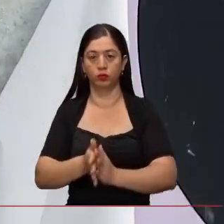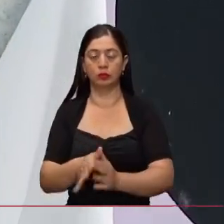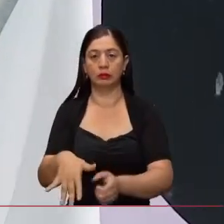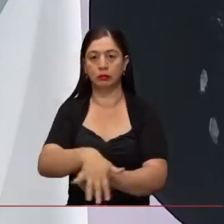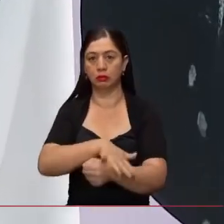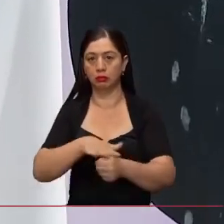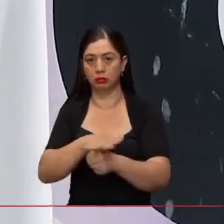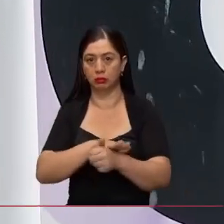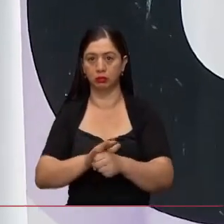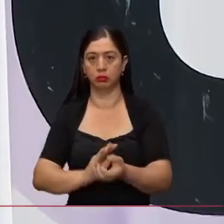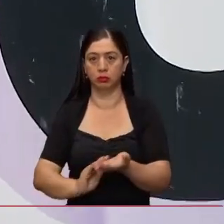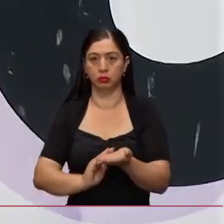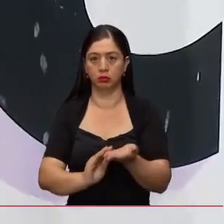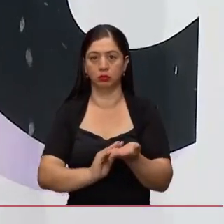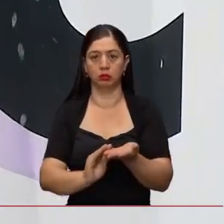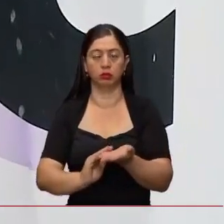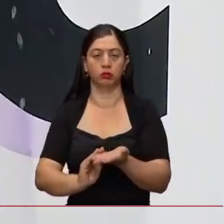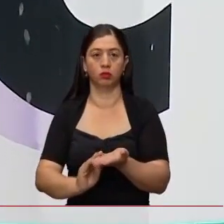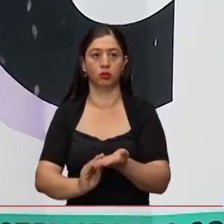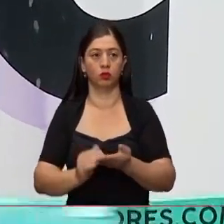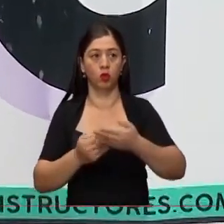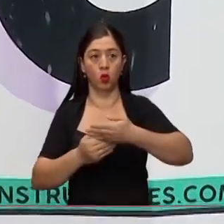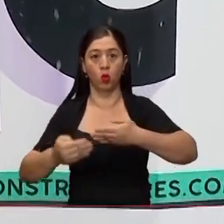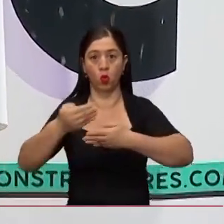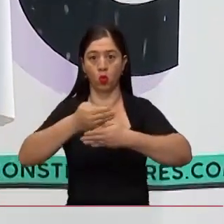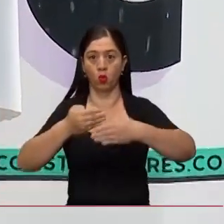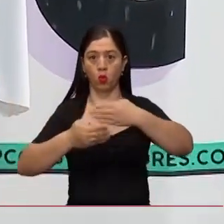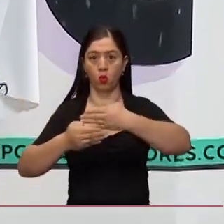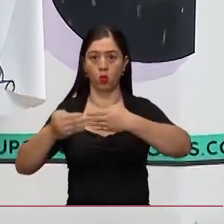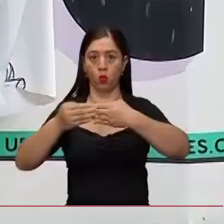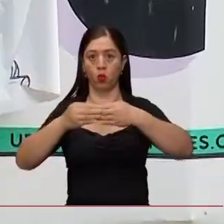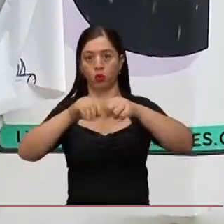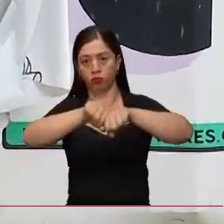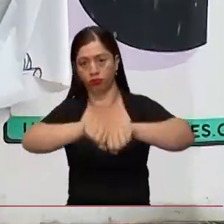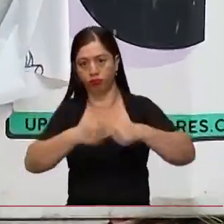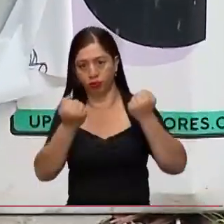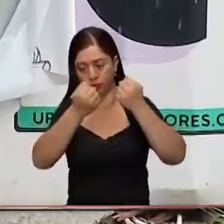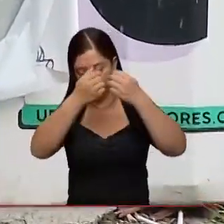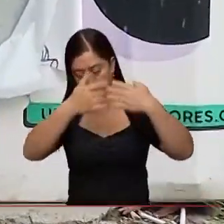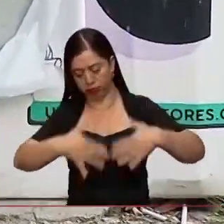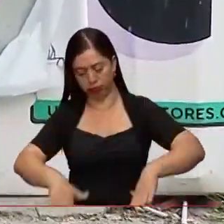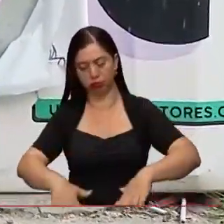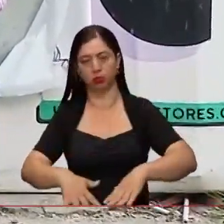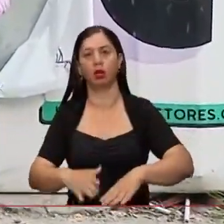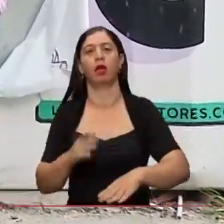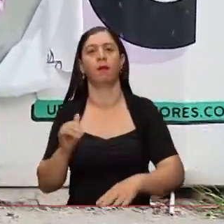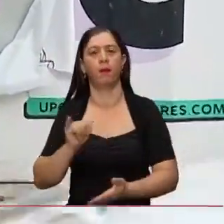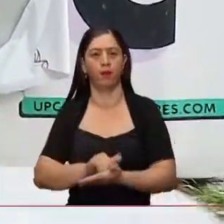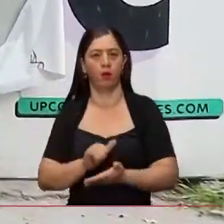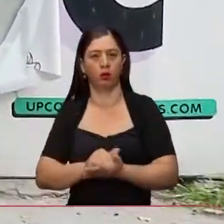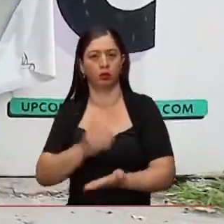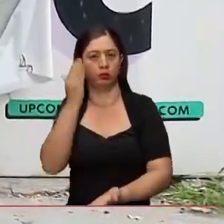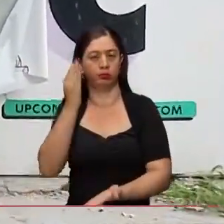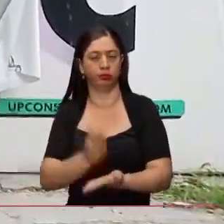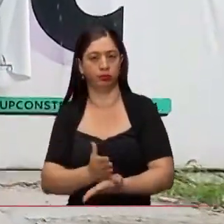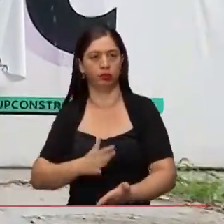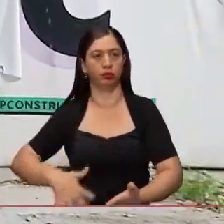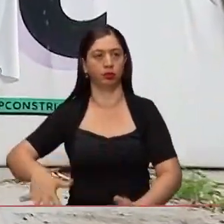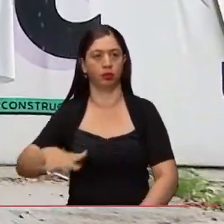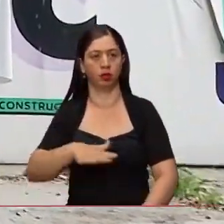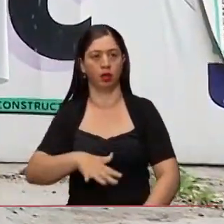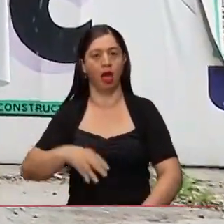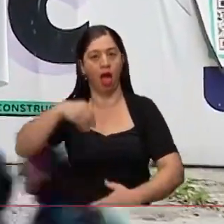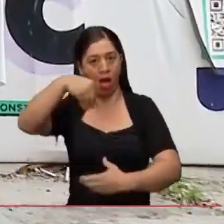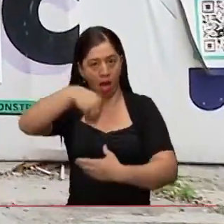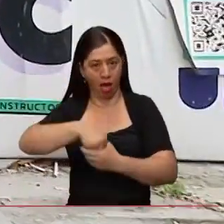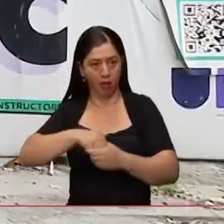situación, es que un muro de contención colapsó y esto provocó una emergencia al interior